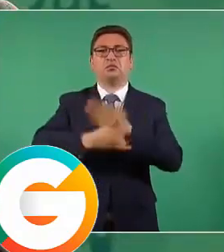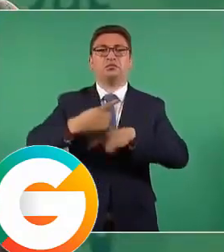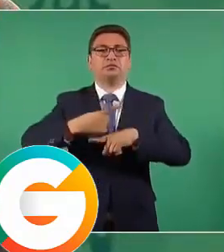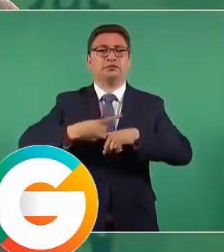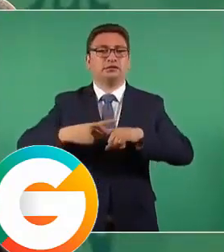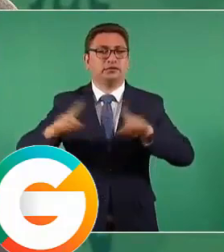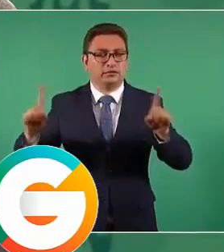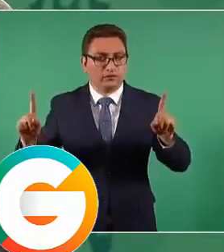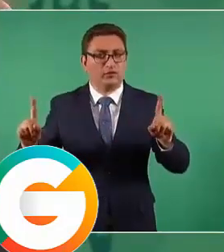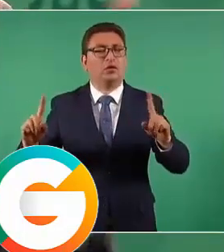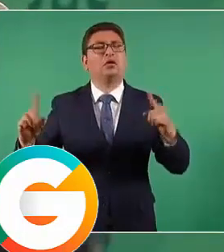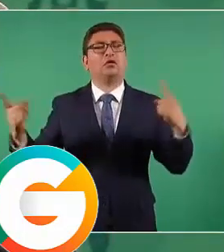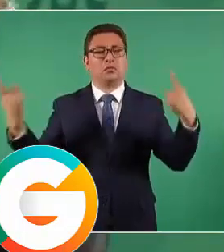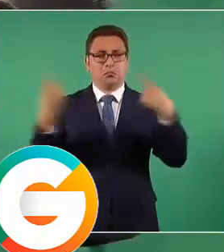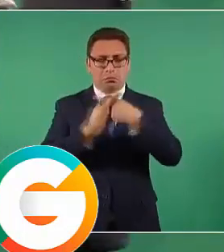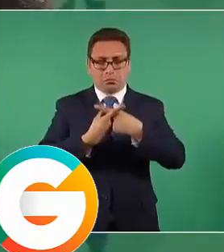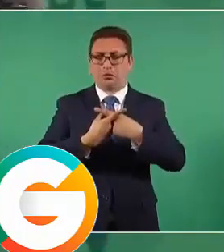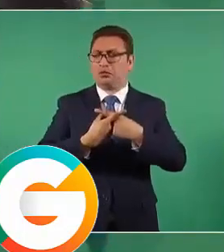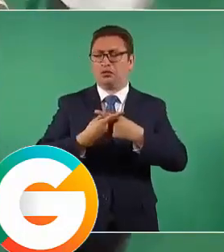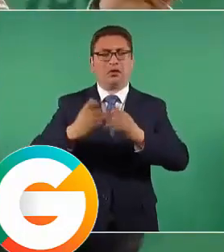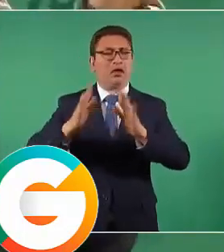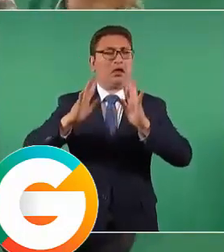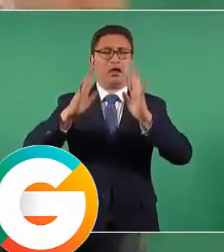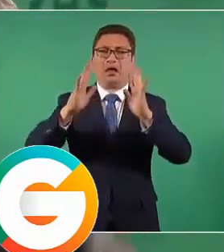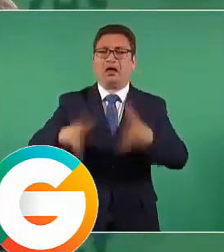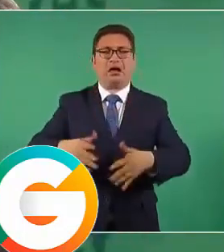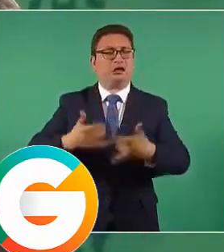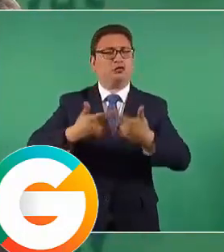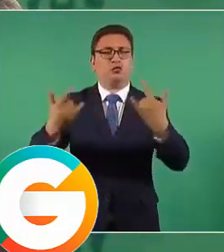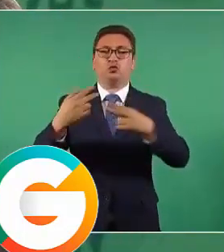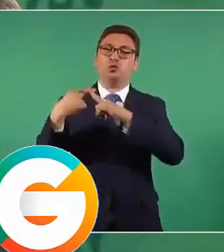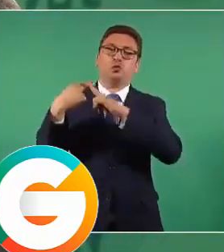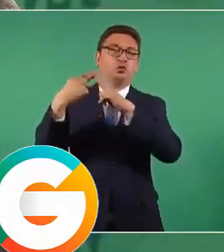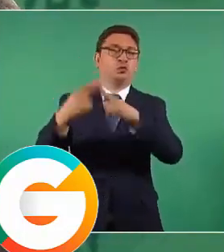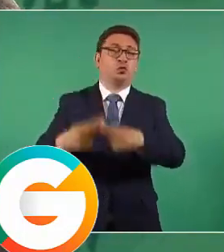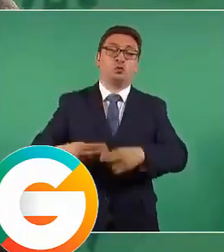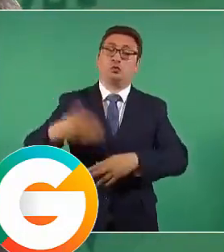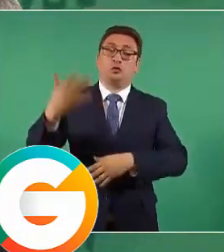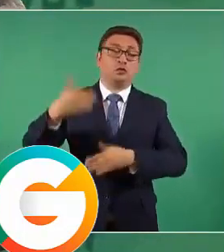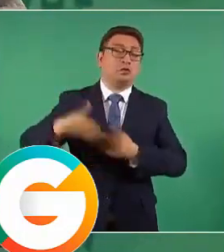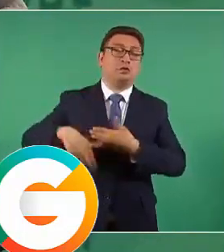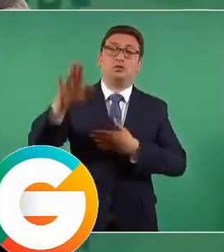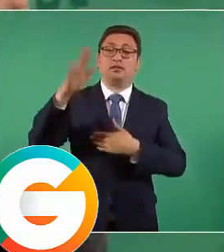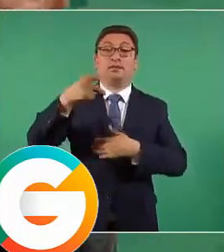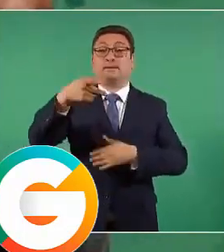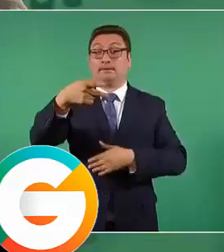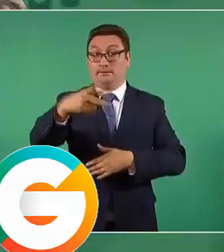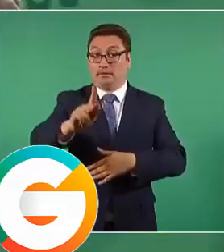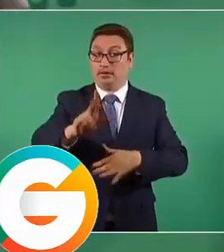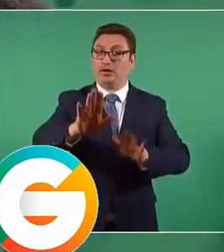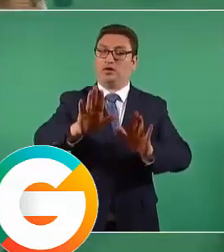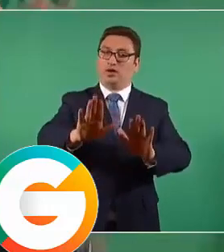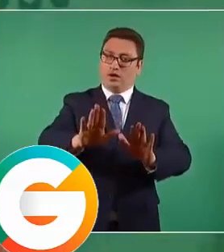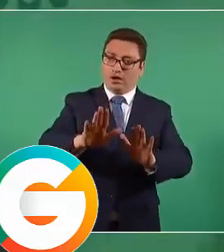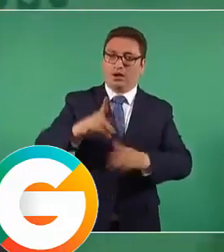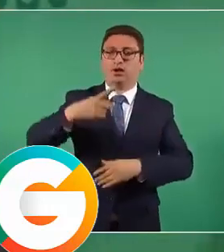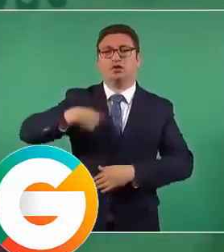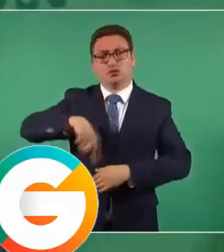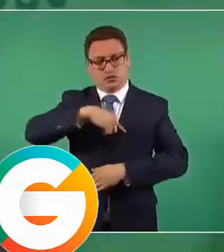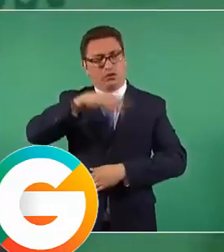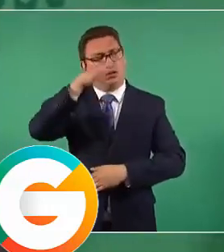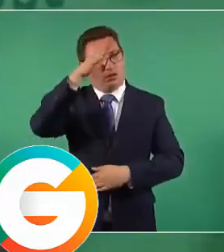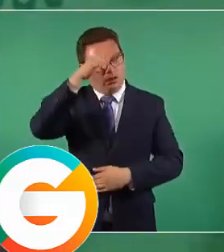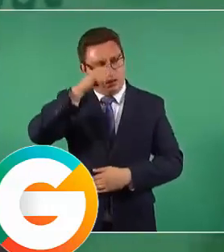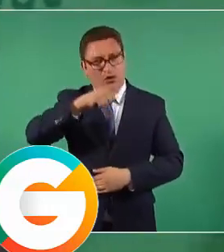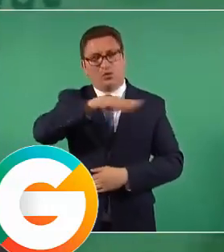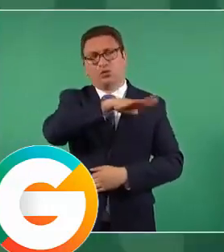y contrapuestos de nación, así ha sido la historia siempre, pero vamos a llegar a acuerdos generales,